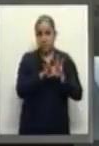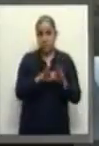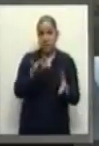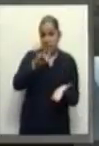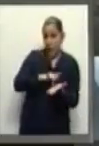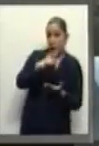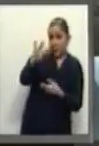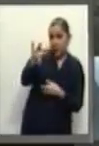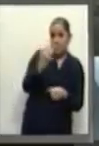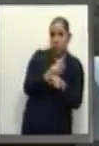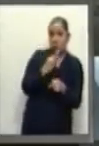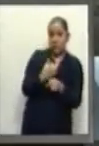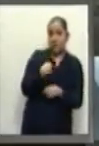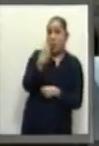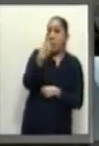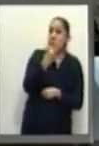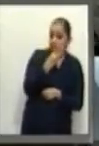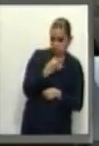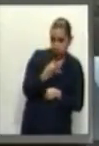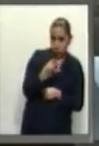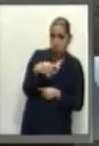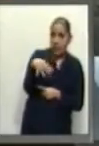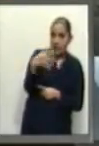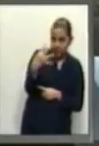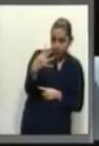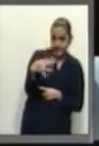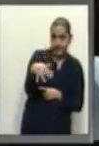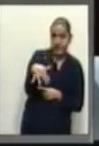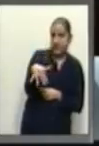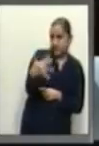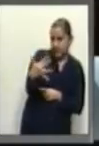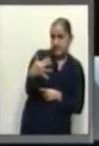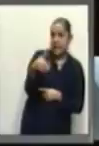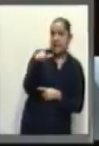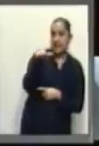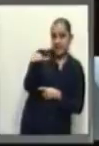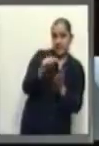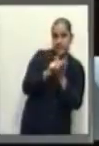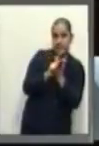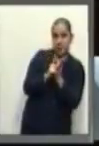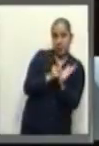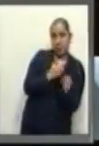15 16 segundos Gracias presidente Gracias senador Barbosa